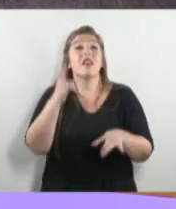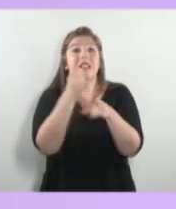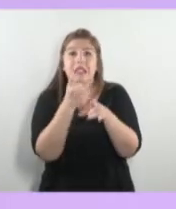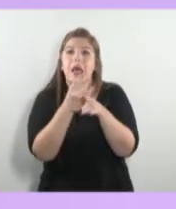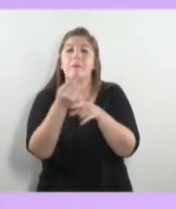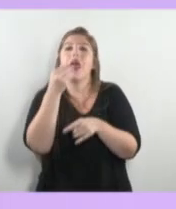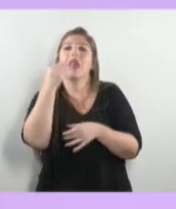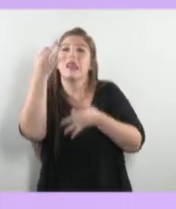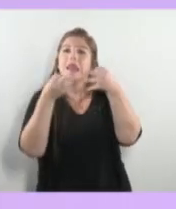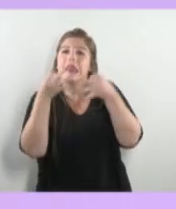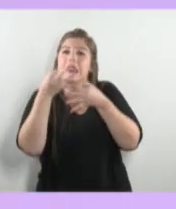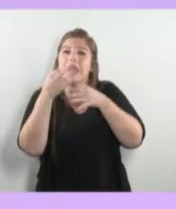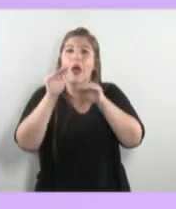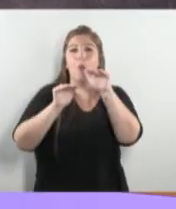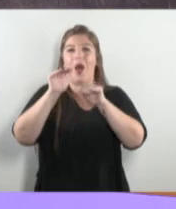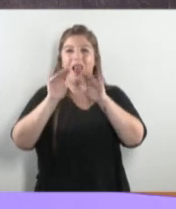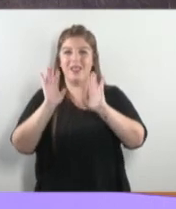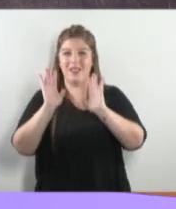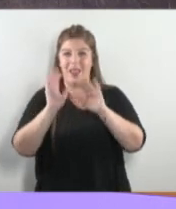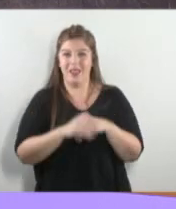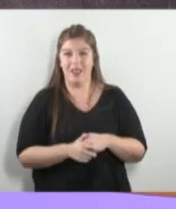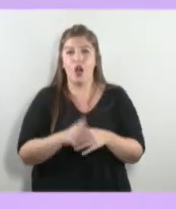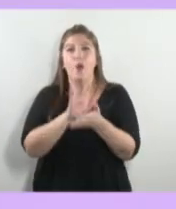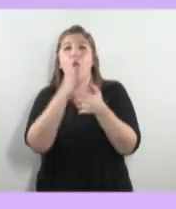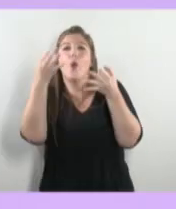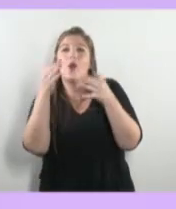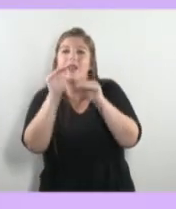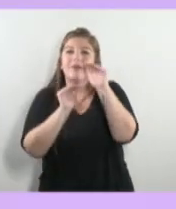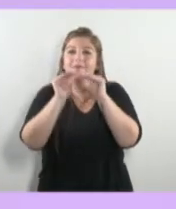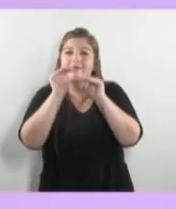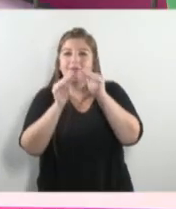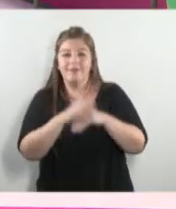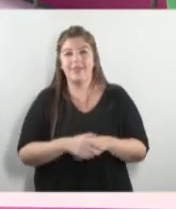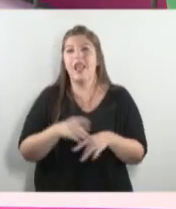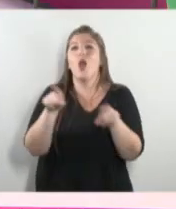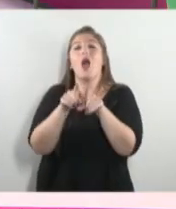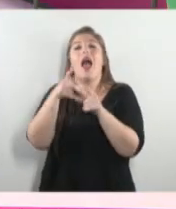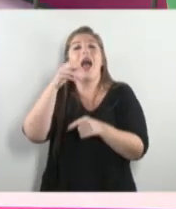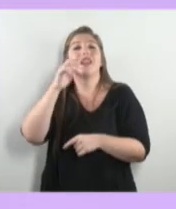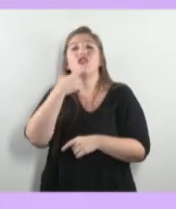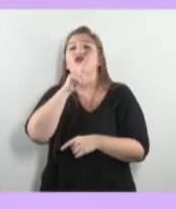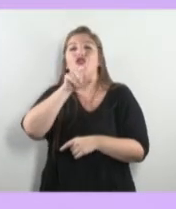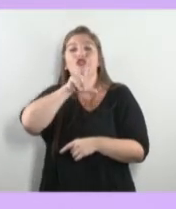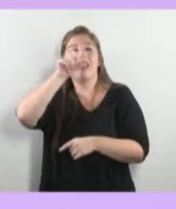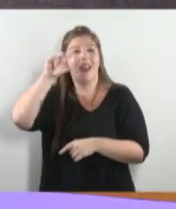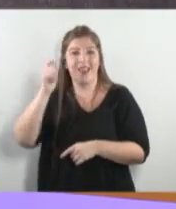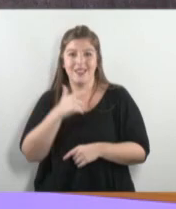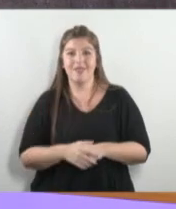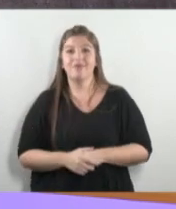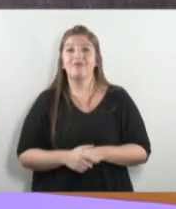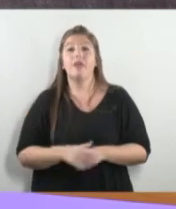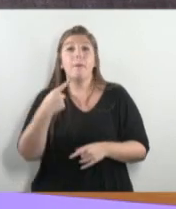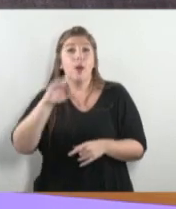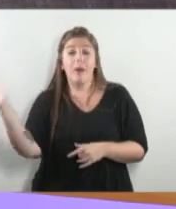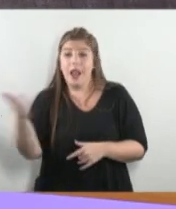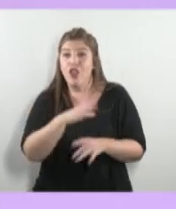¿no? Siempre el término medio. Siempre el término medio. ¿Te gustó? Siempre Aristóteles. Lo de Aristóteles. Sí, me encantó. Bien. Lo voy a empezar a usar. Más vale, pero sirve para todo,